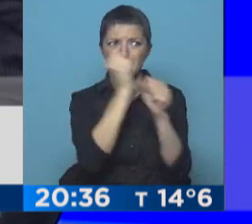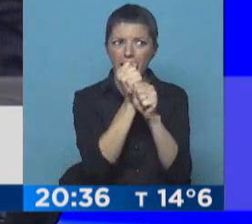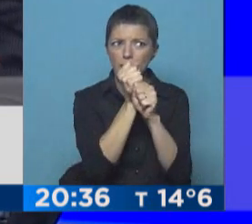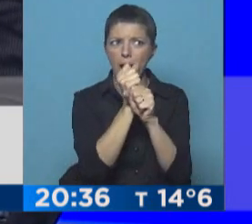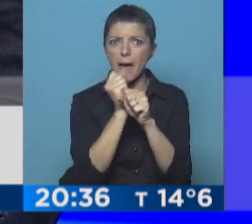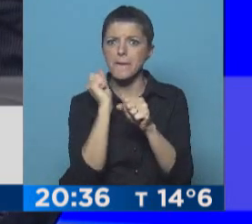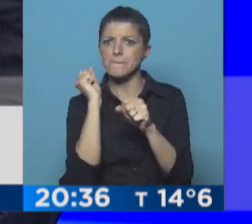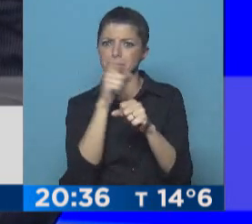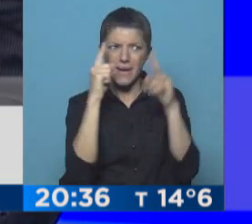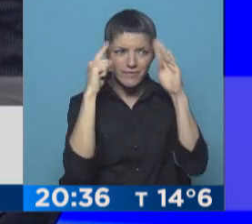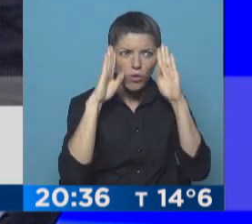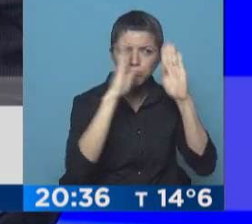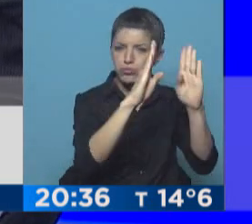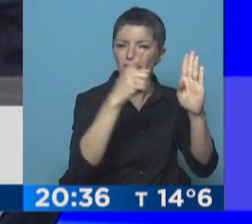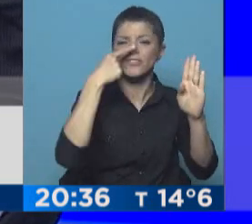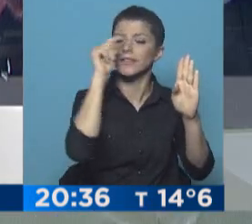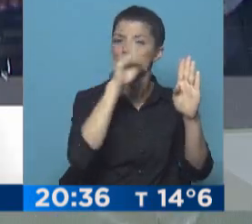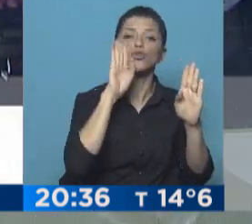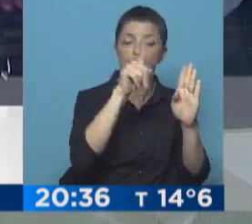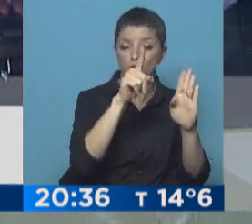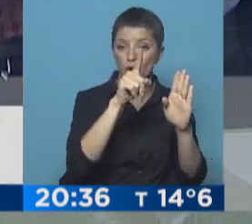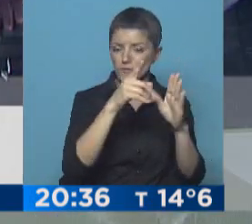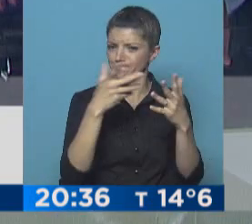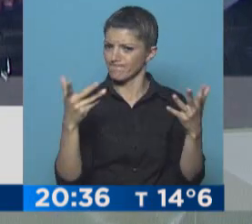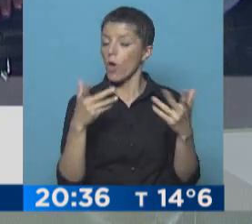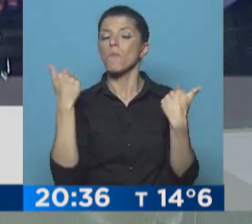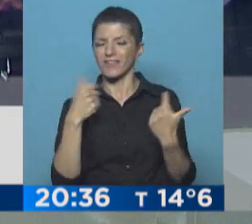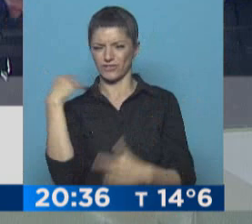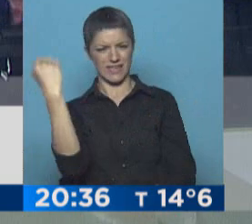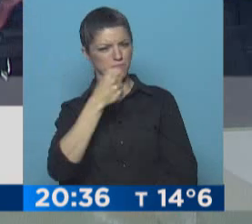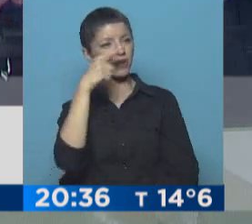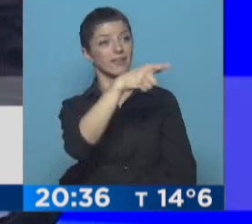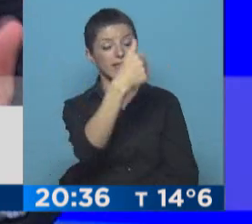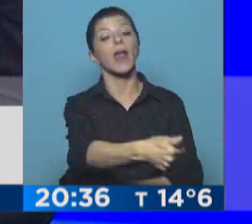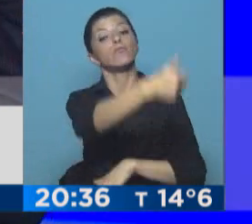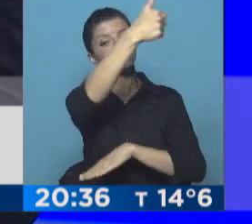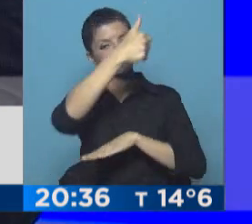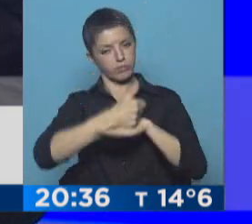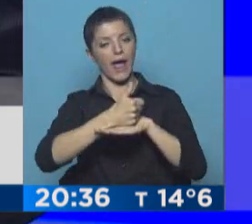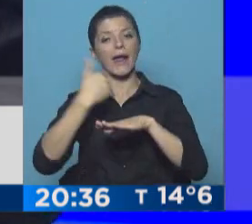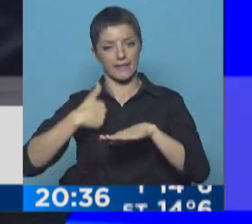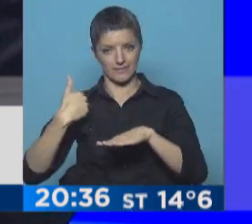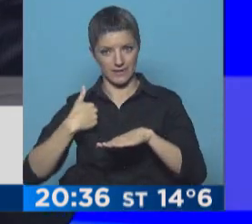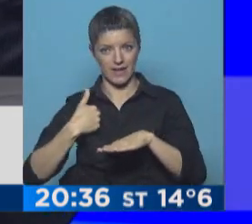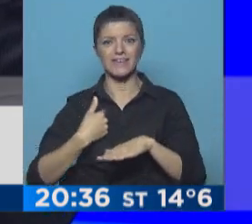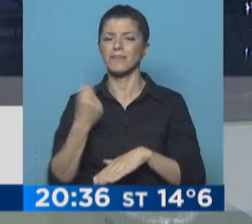es tan importante que este uso venga acá y por eso tan sospechoso la actitud esta tan renuente del gobierno norteamericano mu